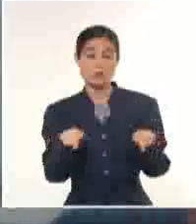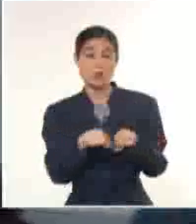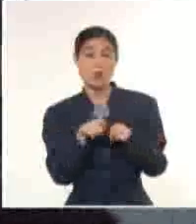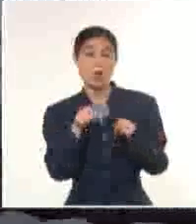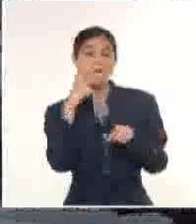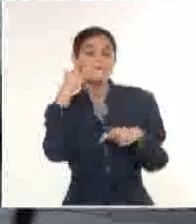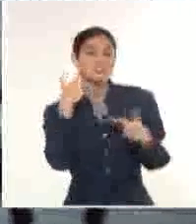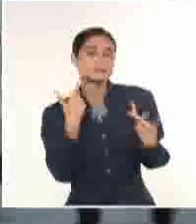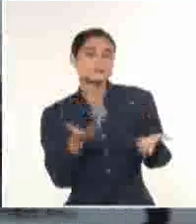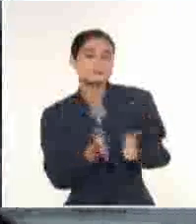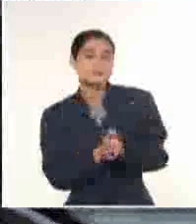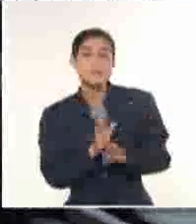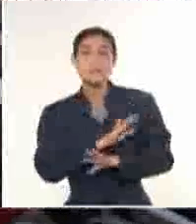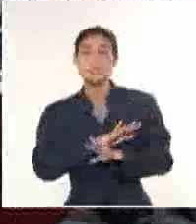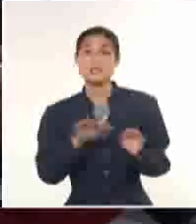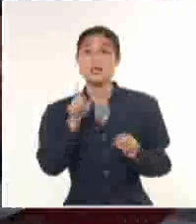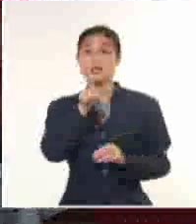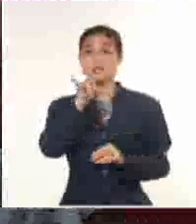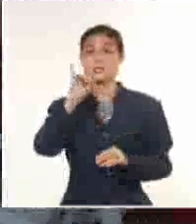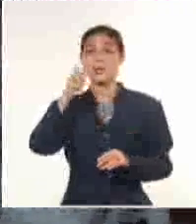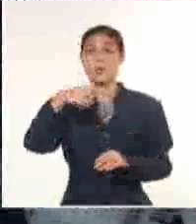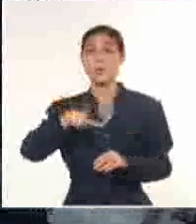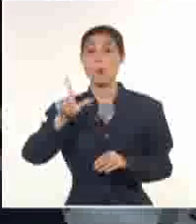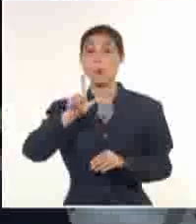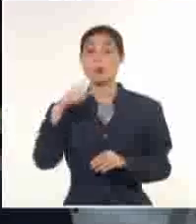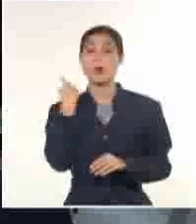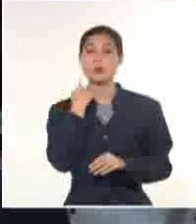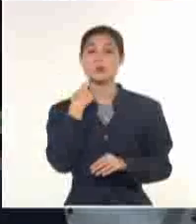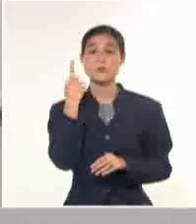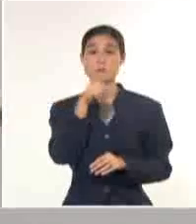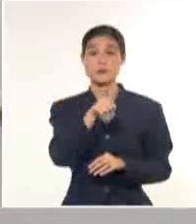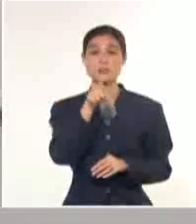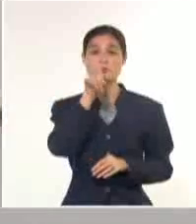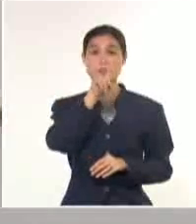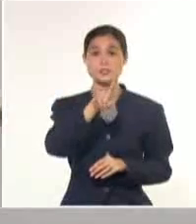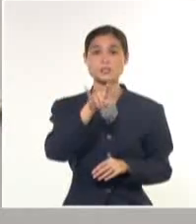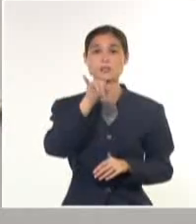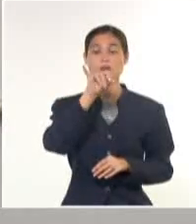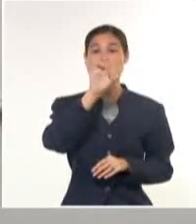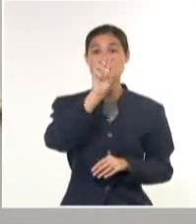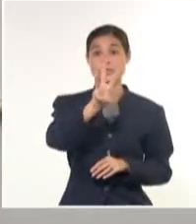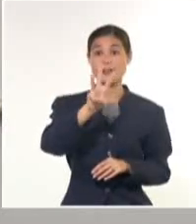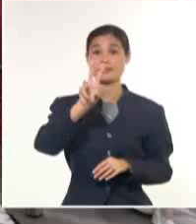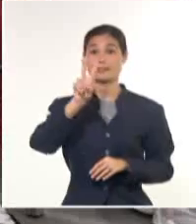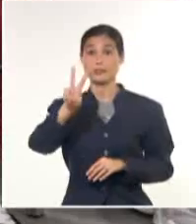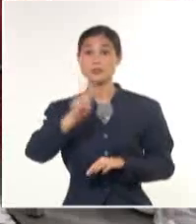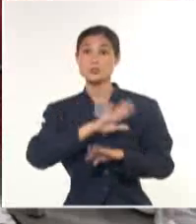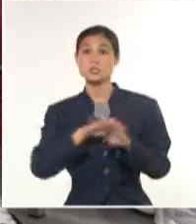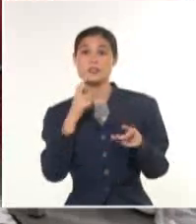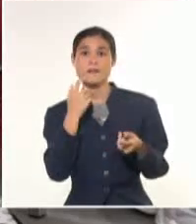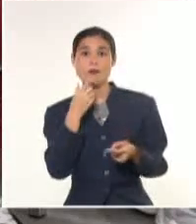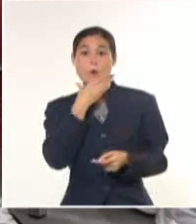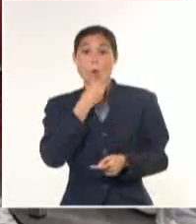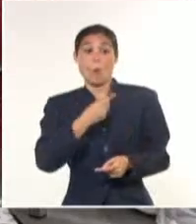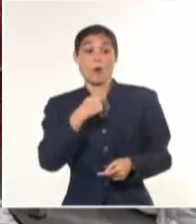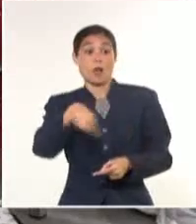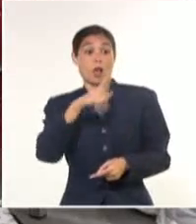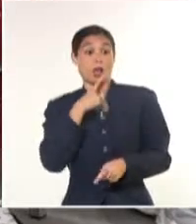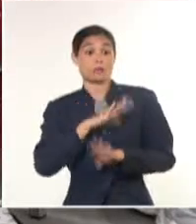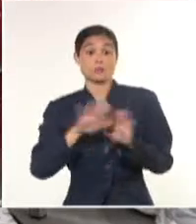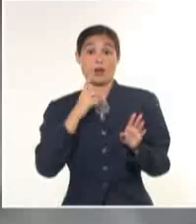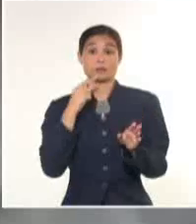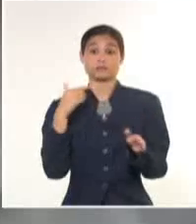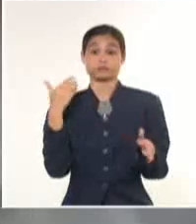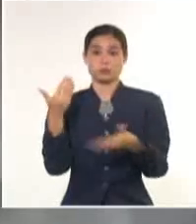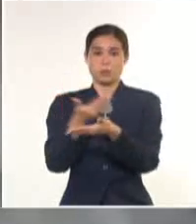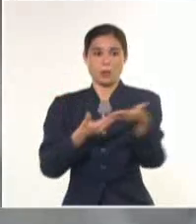el 16 de julio de 1932, el presidente cubano intercambió con unos 40 jóvenes matanceros, espacio donde